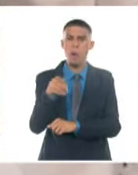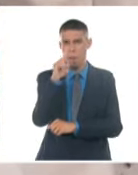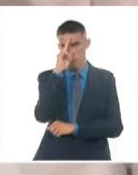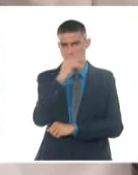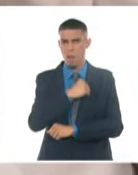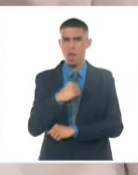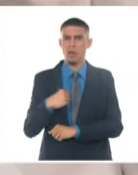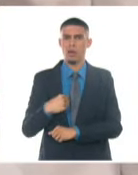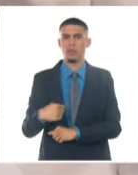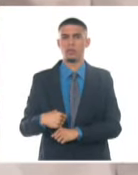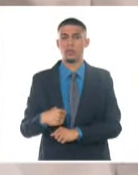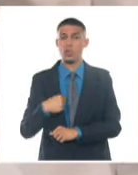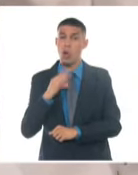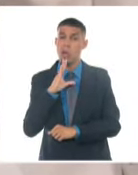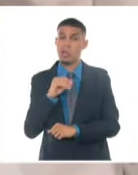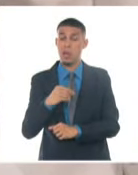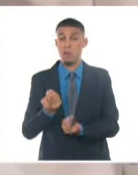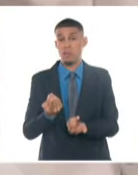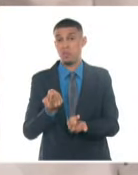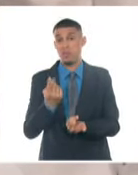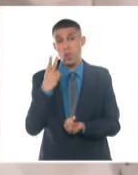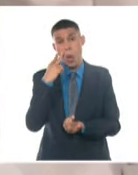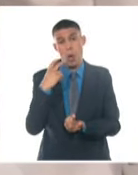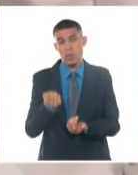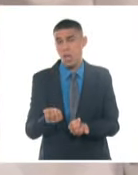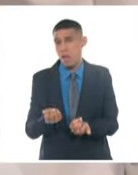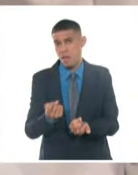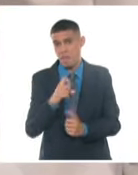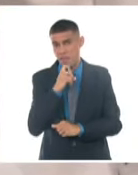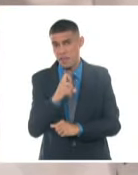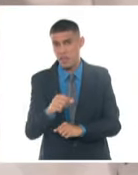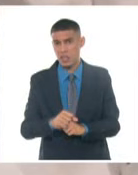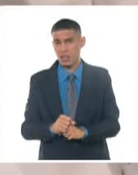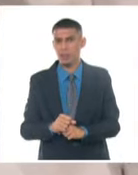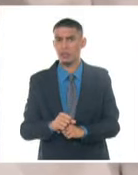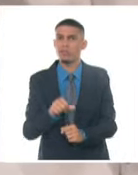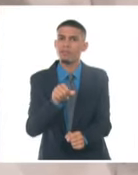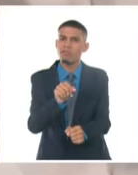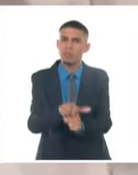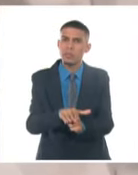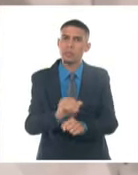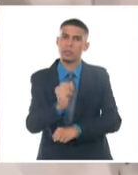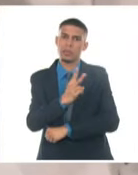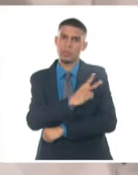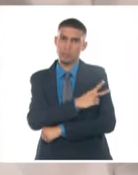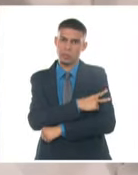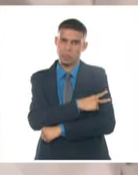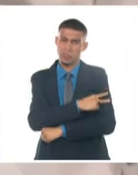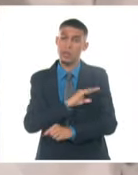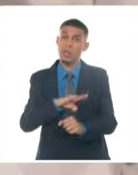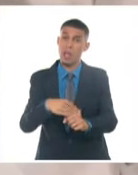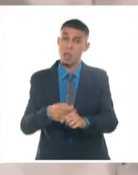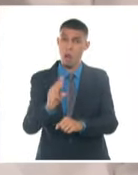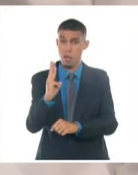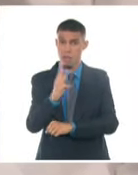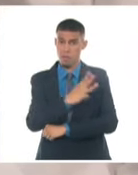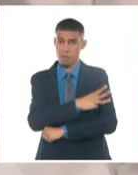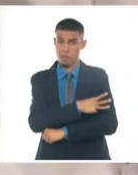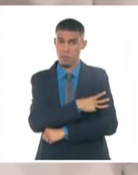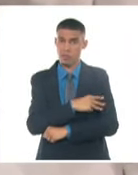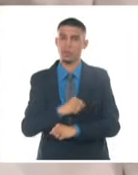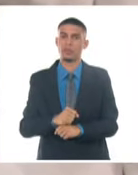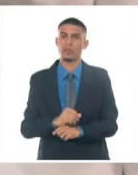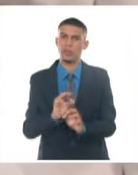Quizás es insistió en algun que me preocupara por las cosas de la medicina comencé mi secundaria Hi mi preuniversitario ya en sandino becado